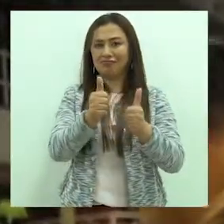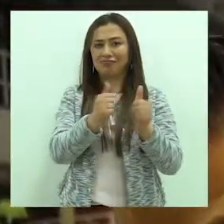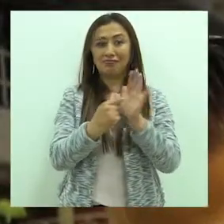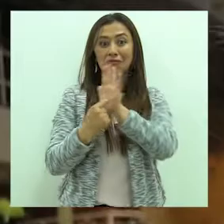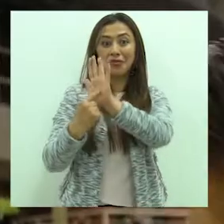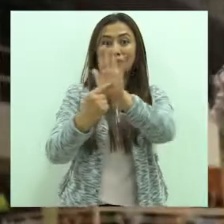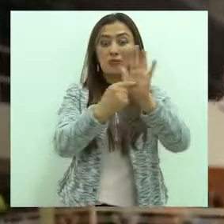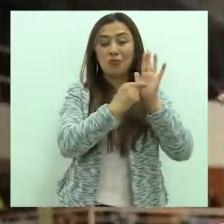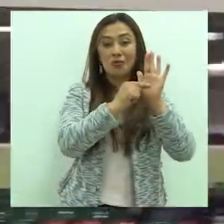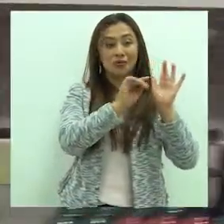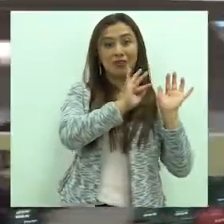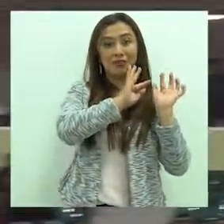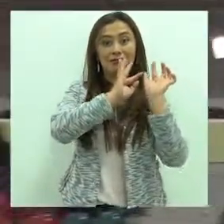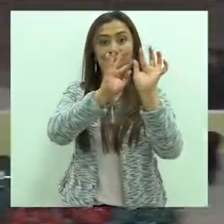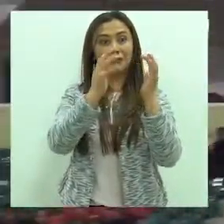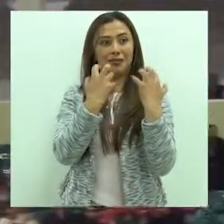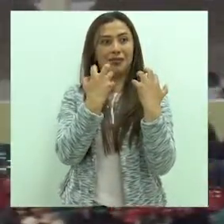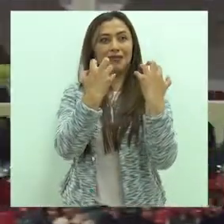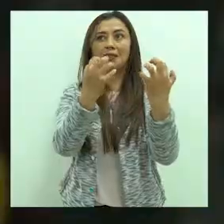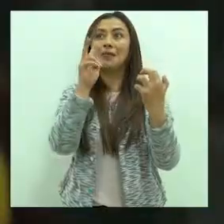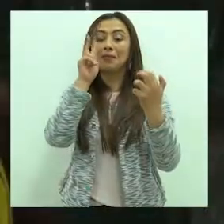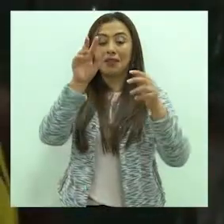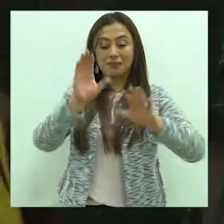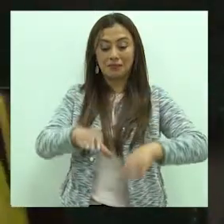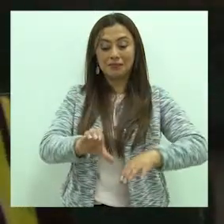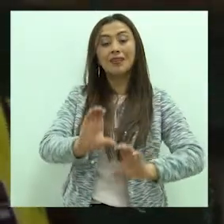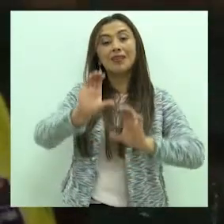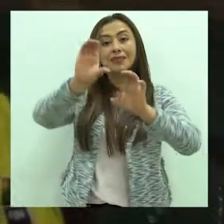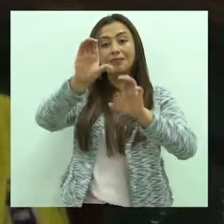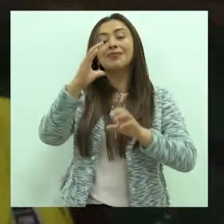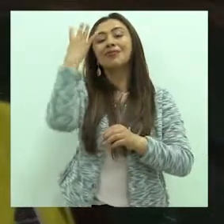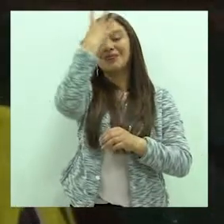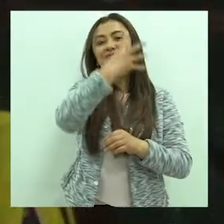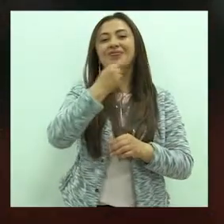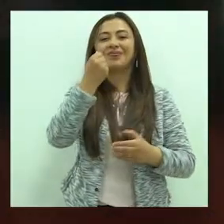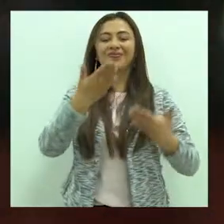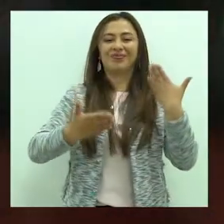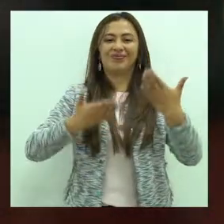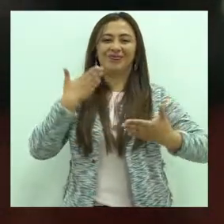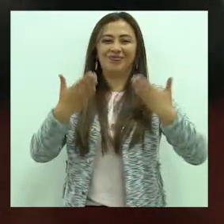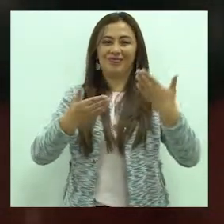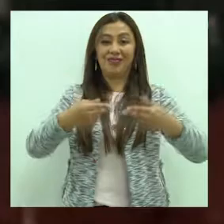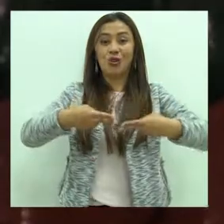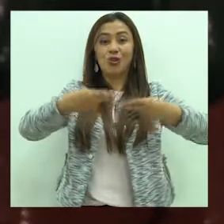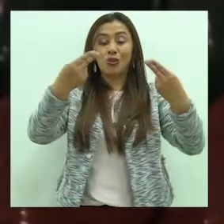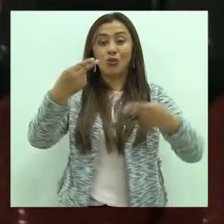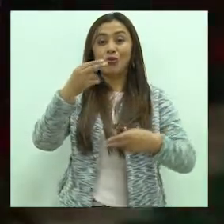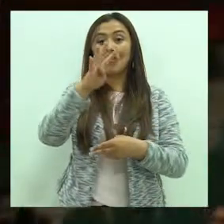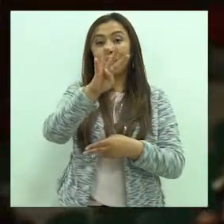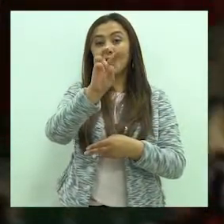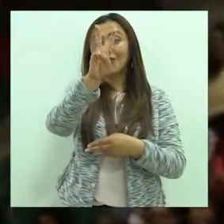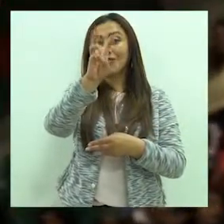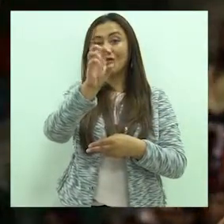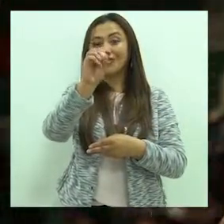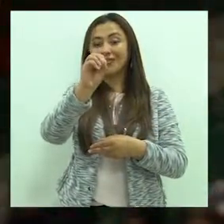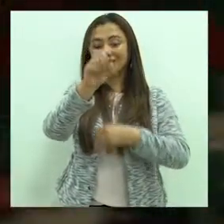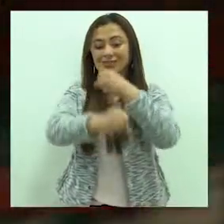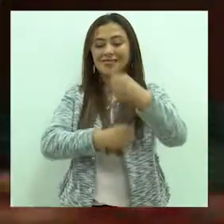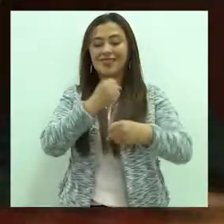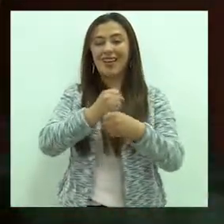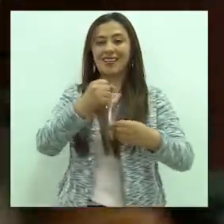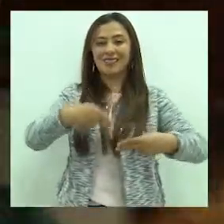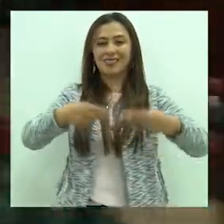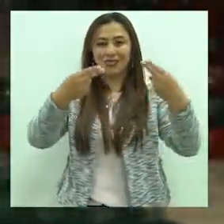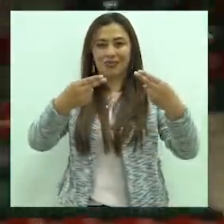este espectáculo del básquetbol que se cierra hoy, pues estamos celebrando el cumpleaños 480 de fundación,